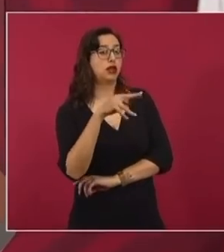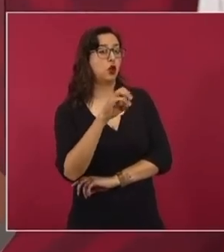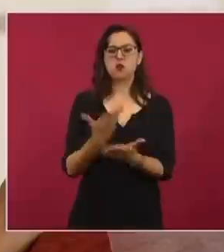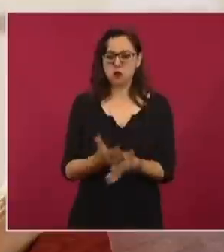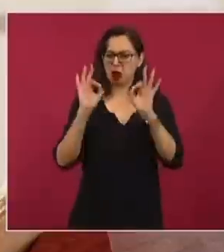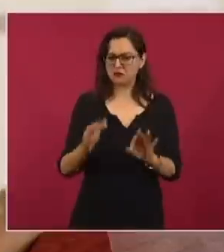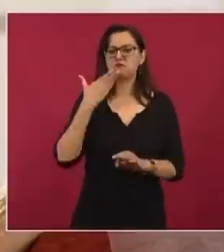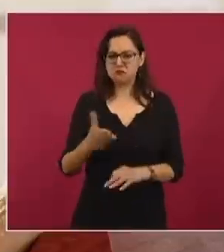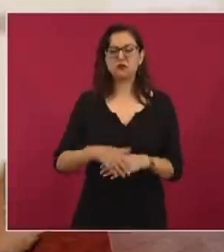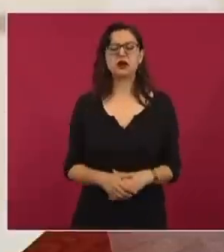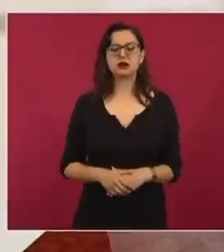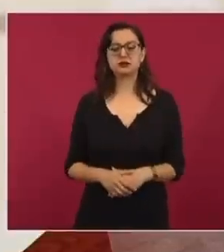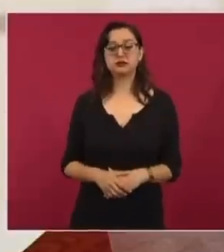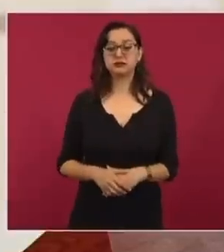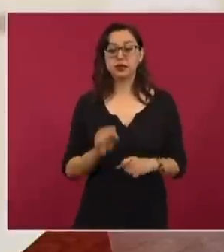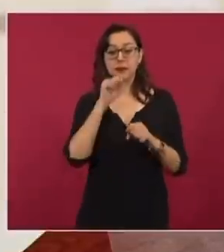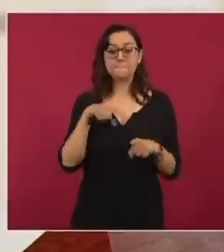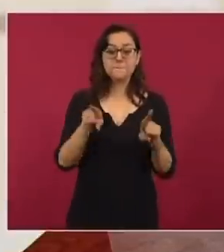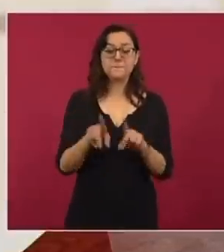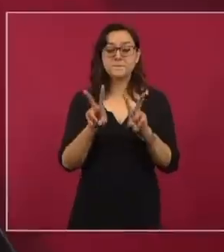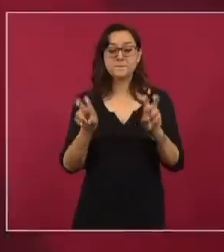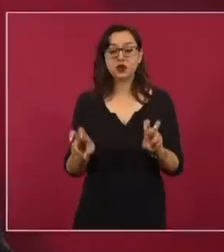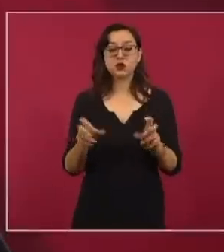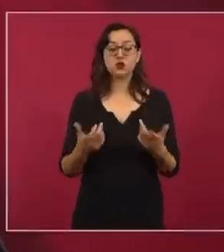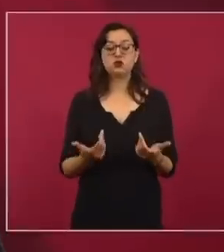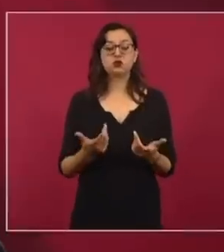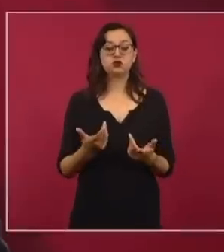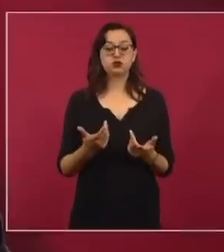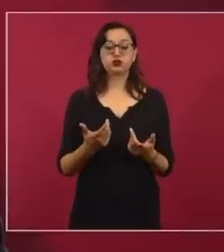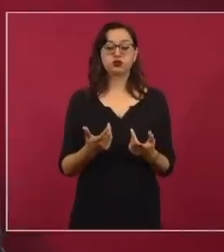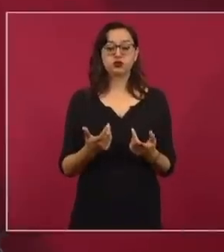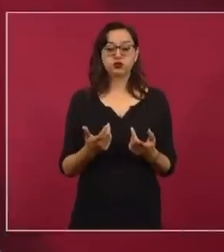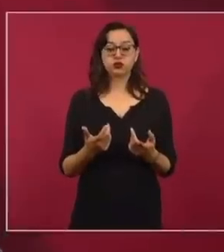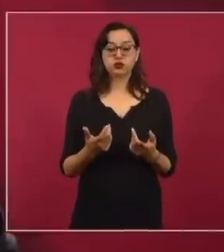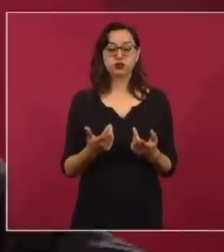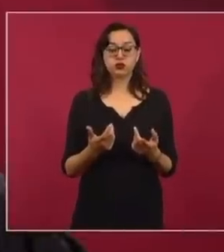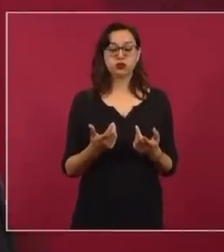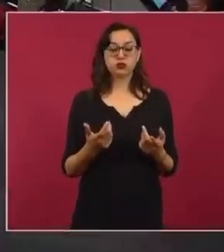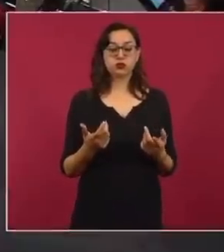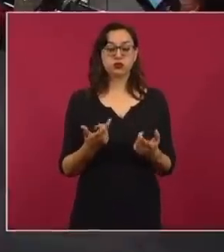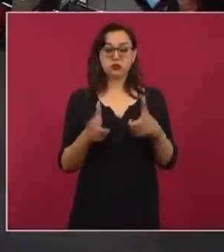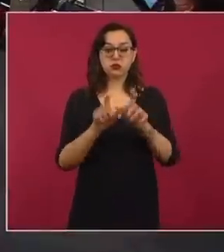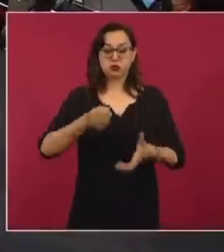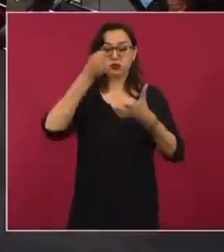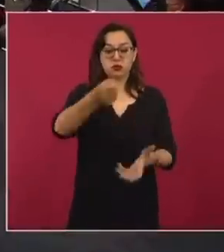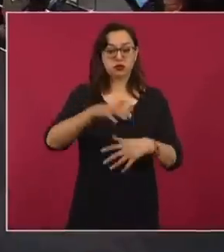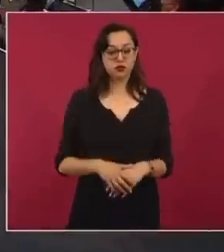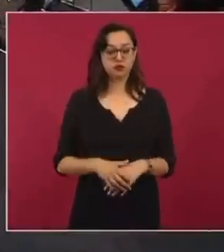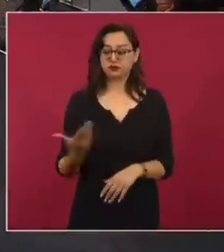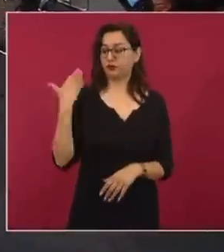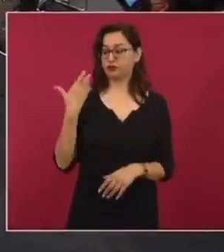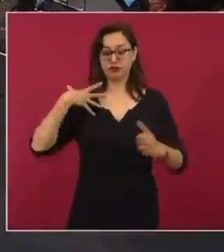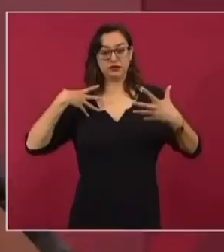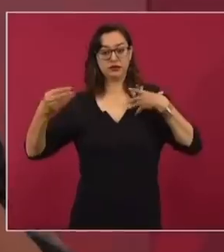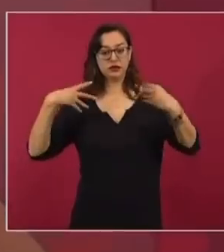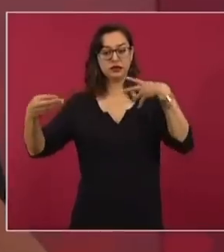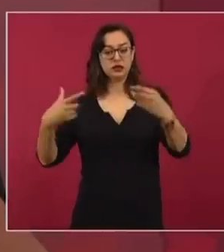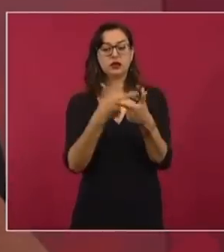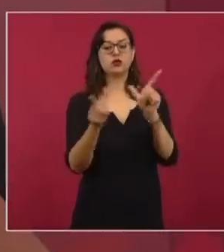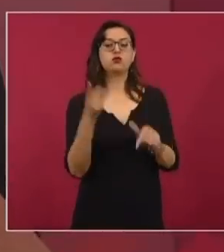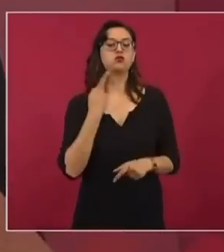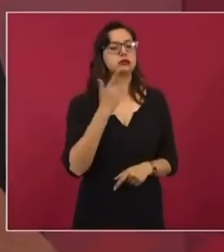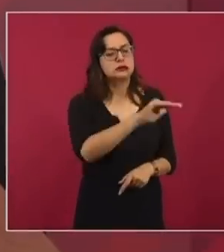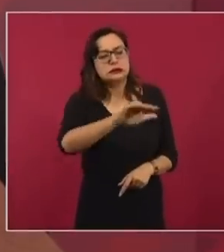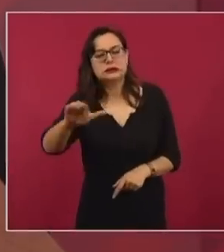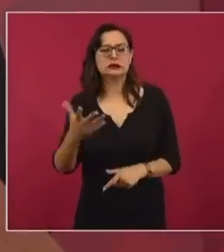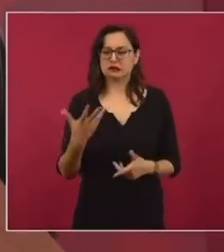eliminación. Y los recursos, lo mismo. Los recursos. ¿Sí? Ahora con la pandemia les pedimos, devuelvan.